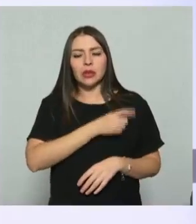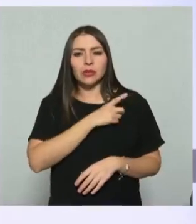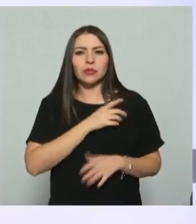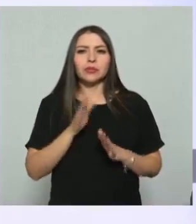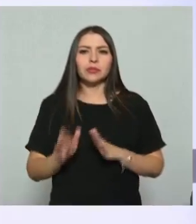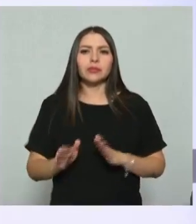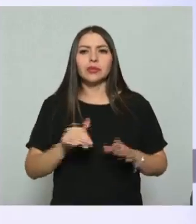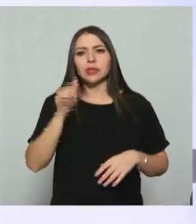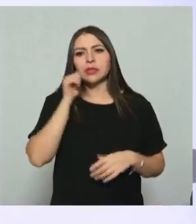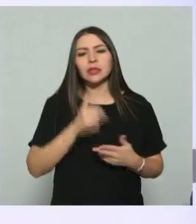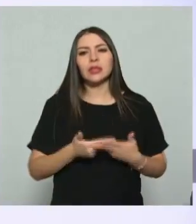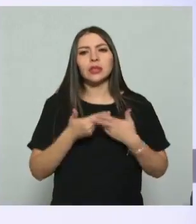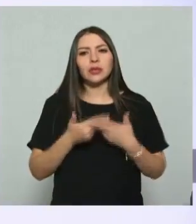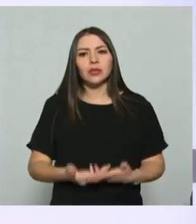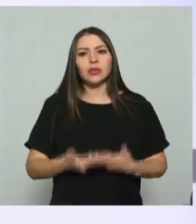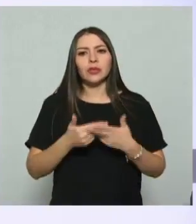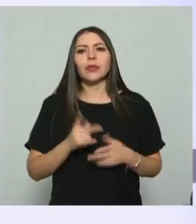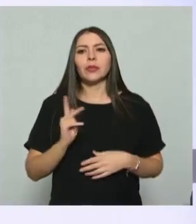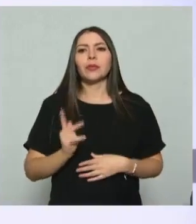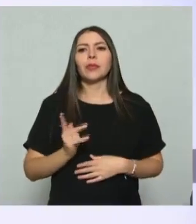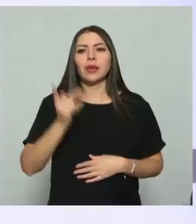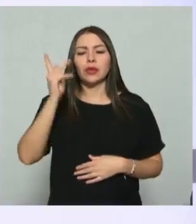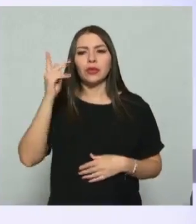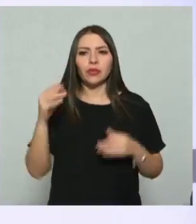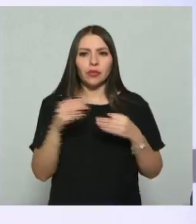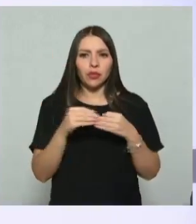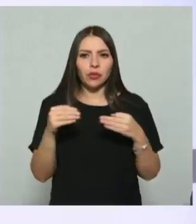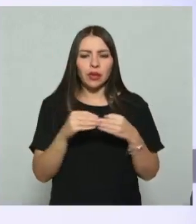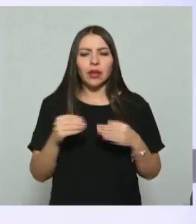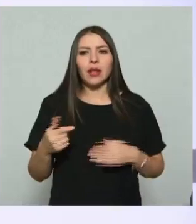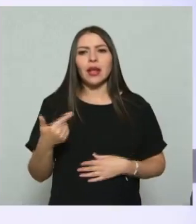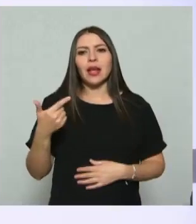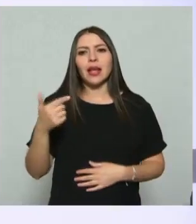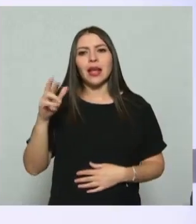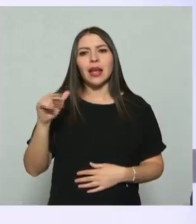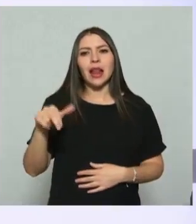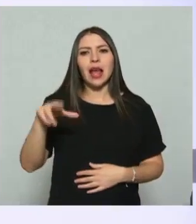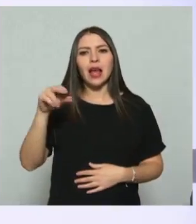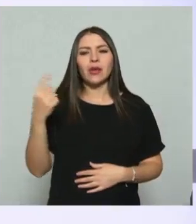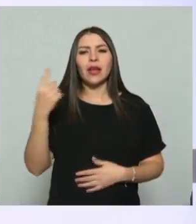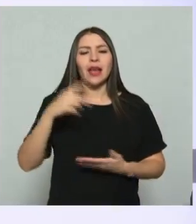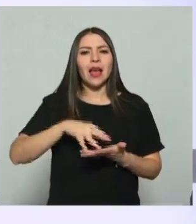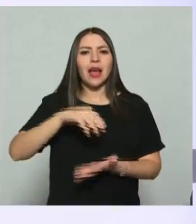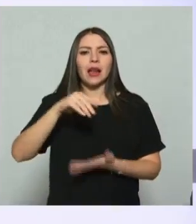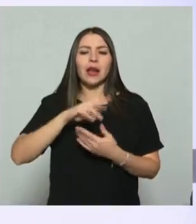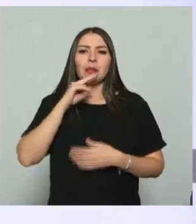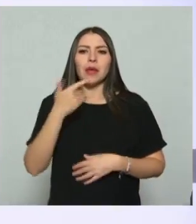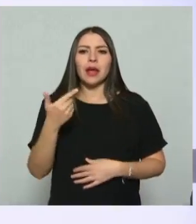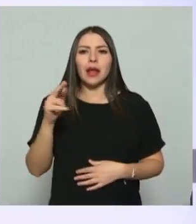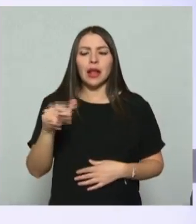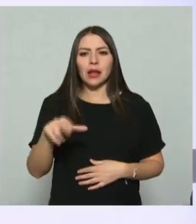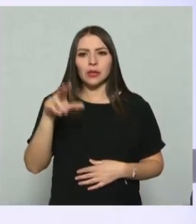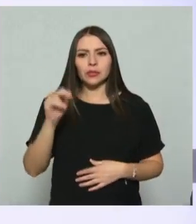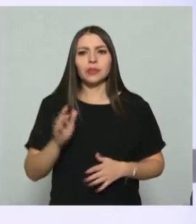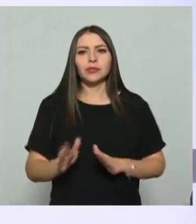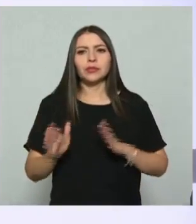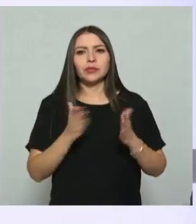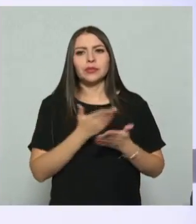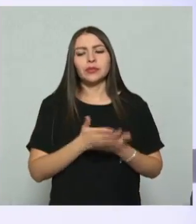siempre abundantes frutas y verduras, granos enteros en lugar de harinas refinadas, utilizar